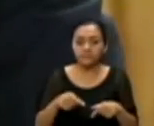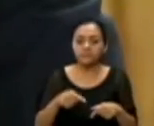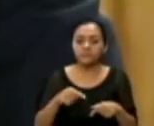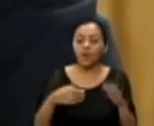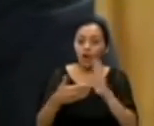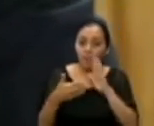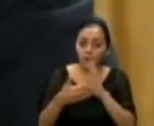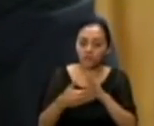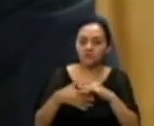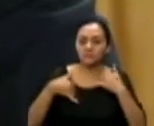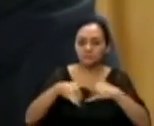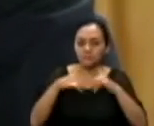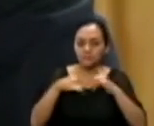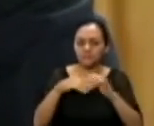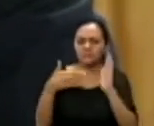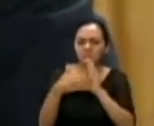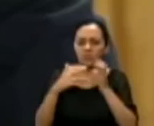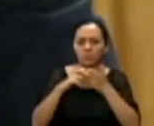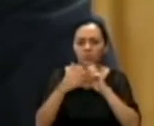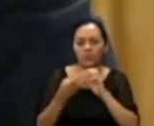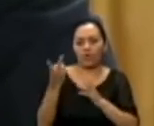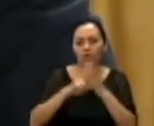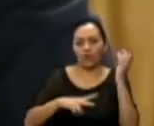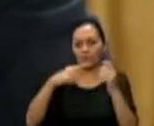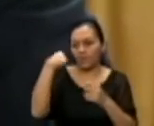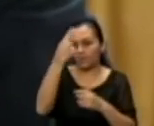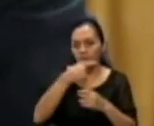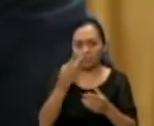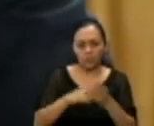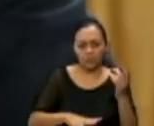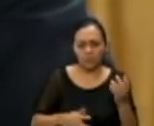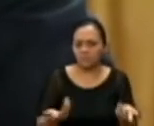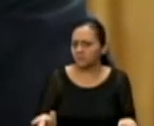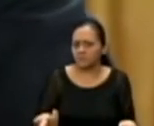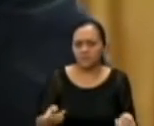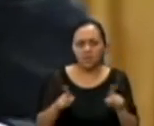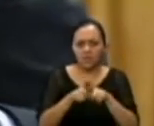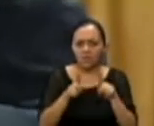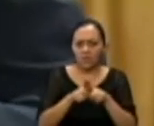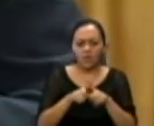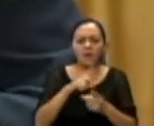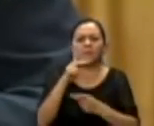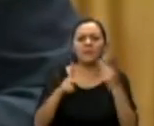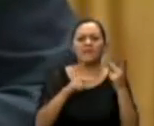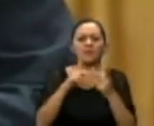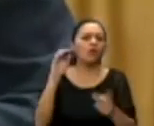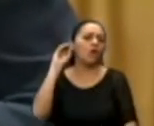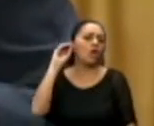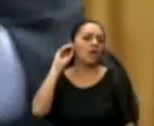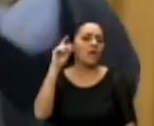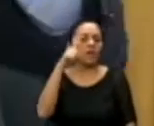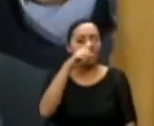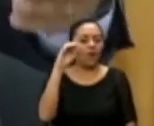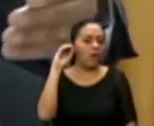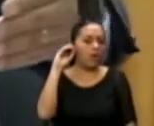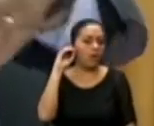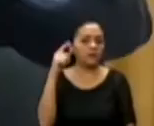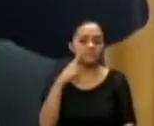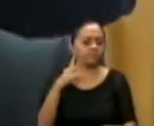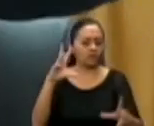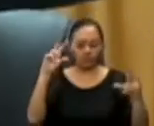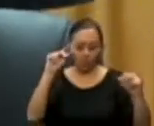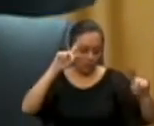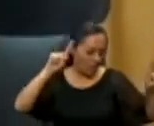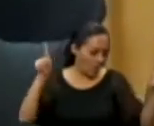calles y además con la demagogia y la doble moral por por ejemplo usted tiene perfectas como la orellana que se ha opuesto a la explotación petrolera